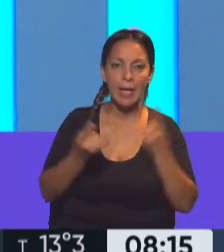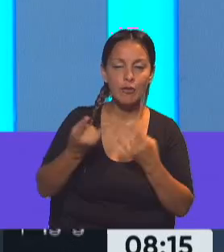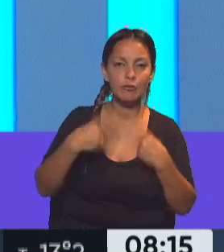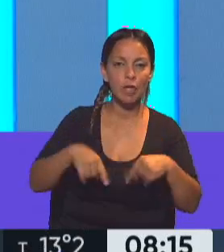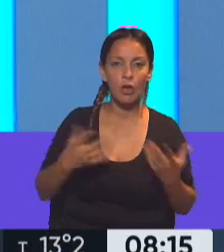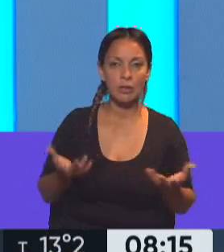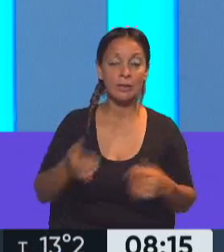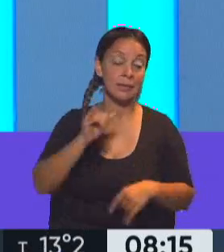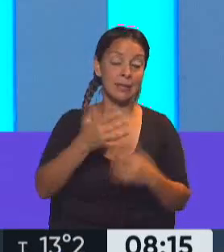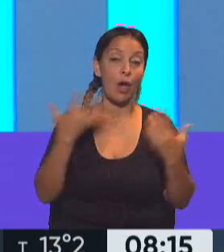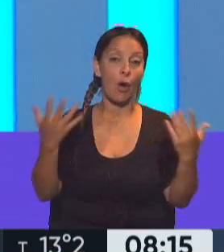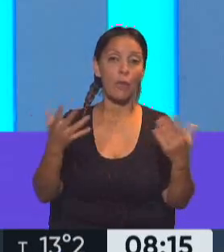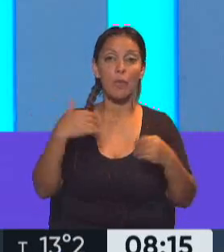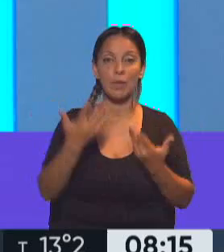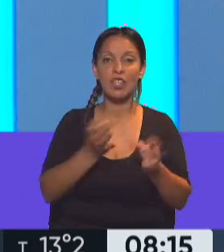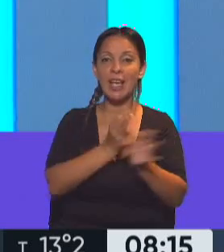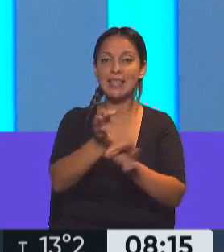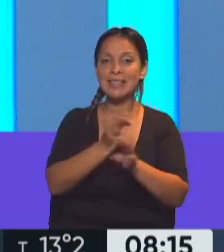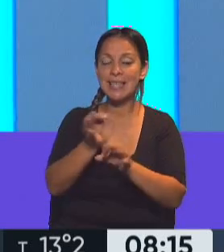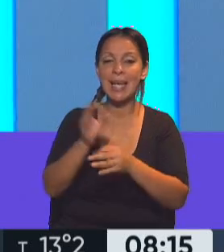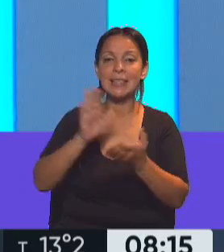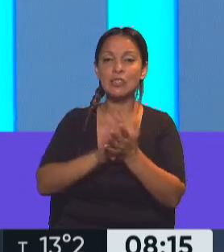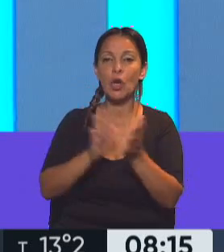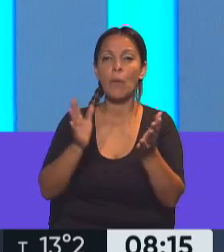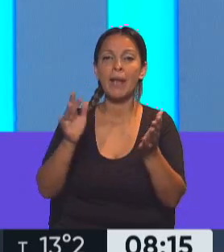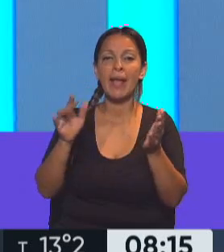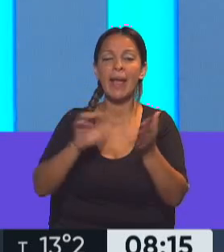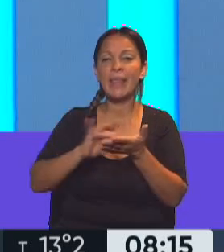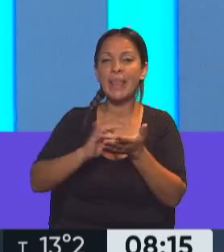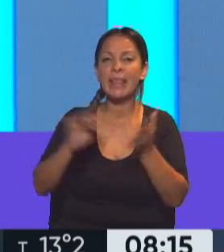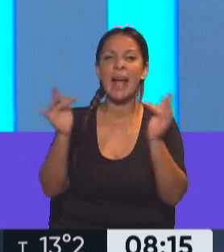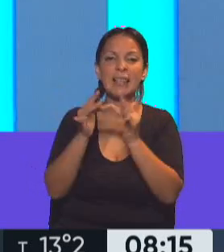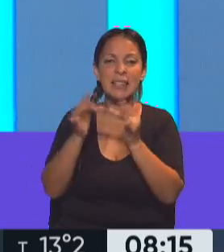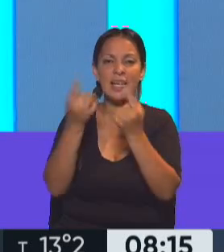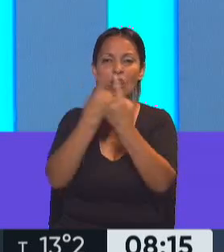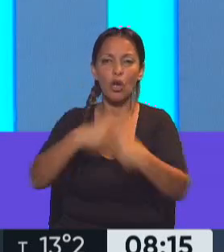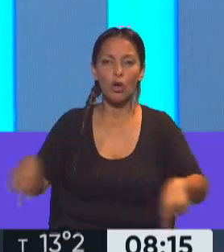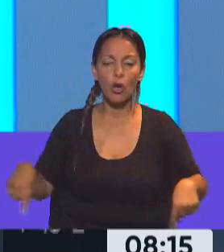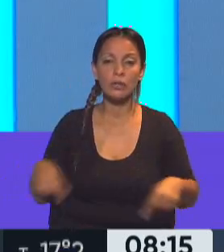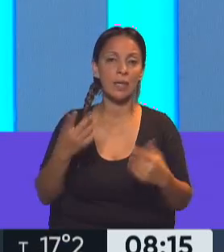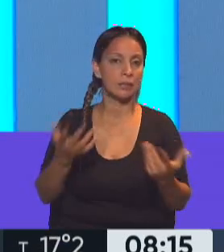creo que la alfabetización digital, que es un eje que Grooming Argentina viene trabajando fundamentalmente en